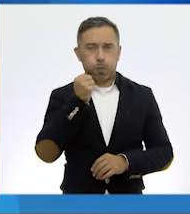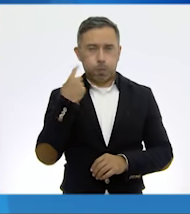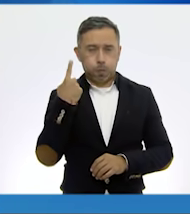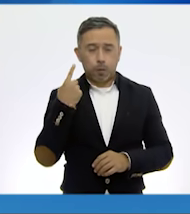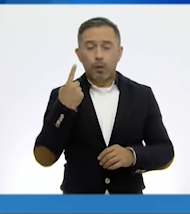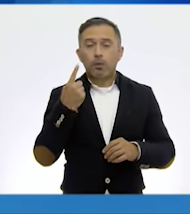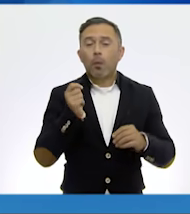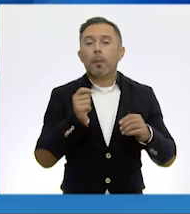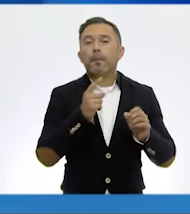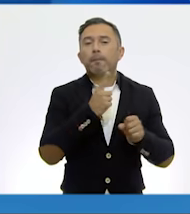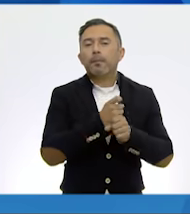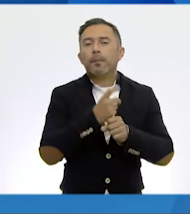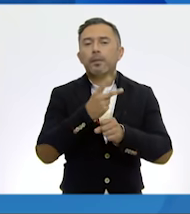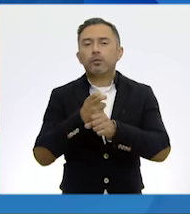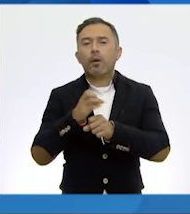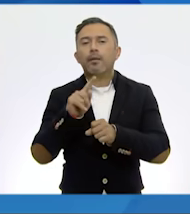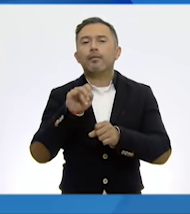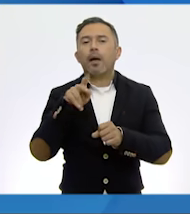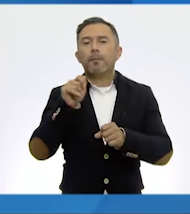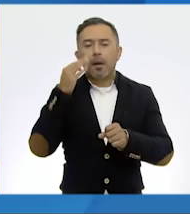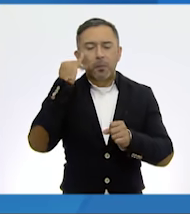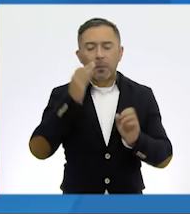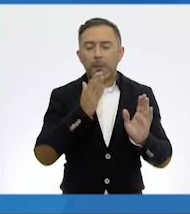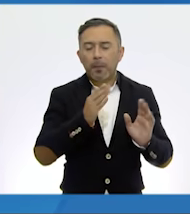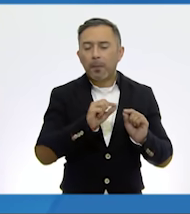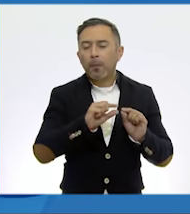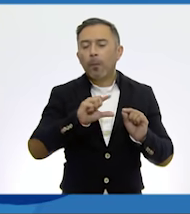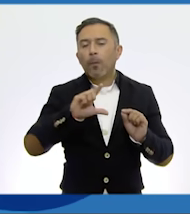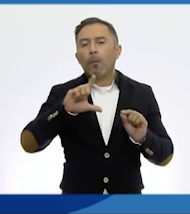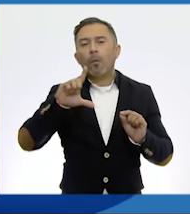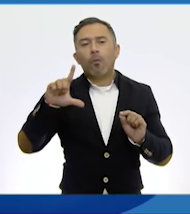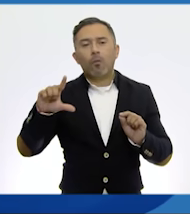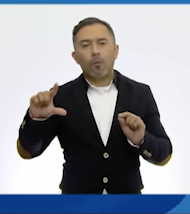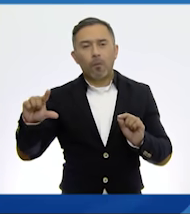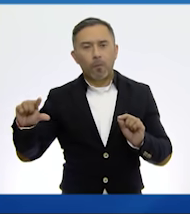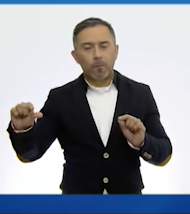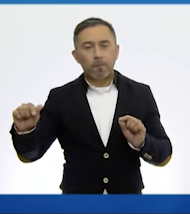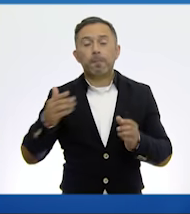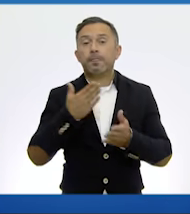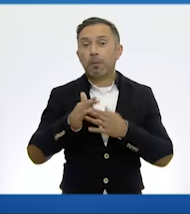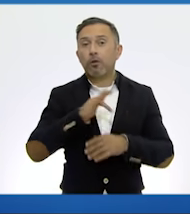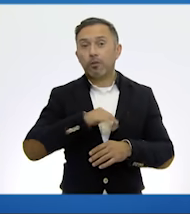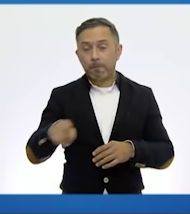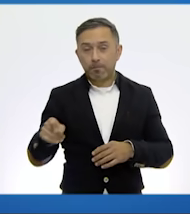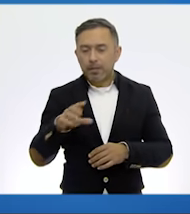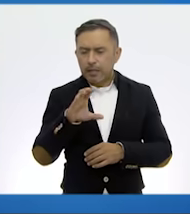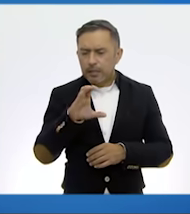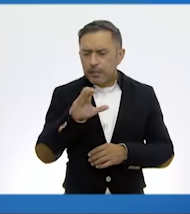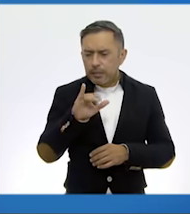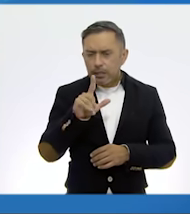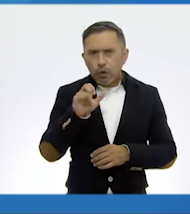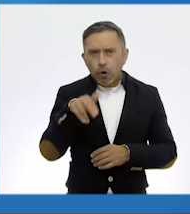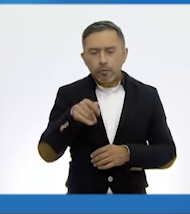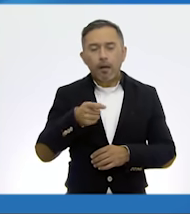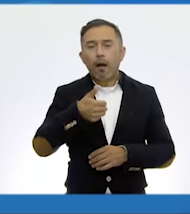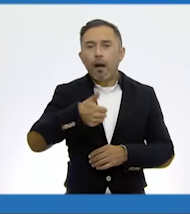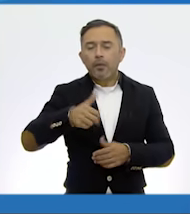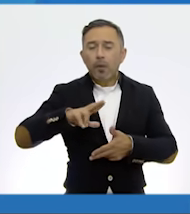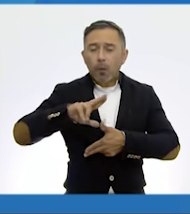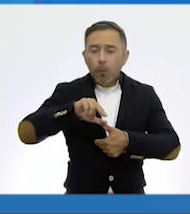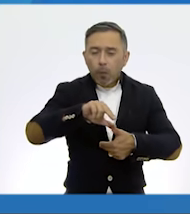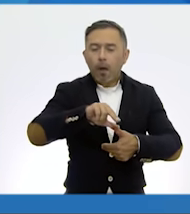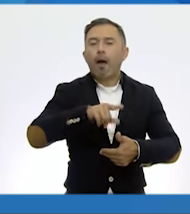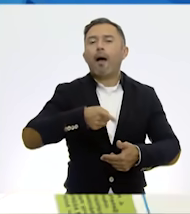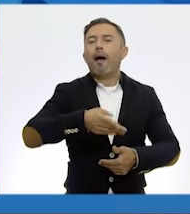más? Por supuesto, el que sigue después es ¿Por qué los ciclones tienen nombre? ¿Y en la página 42, que también es nuestro folleto,